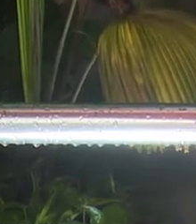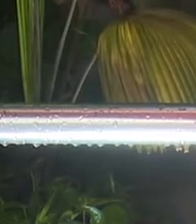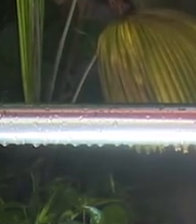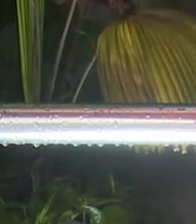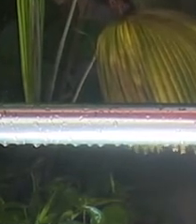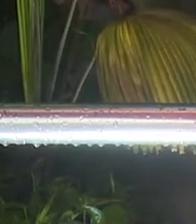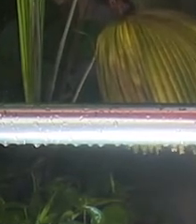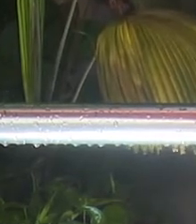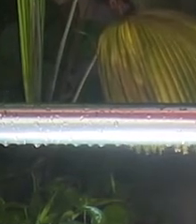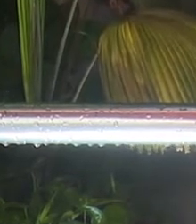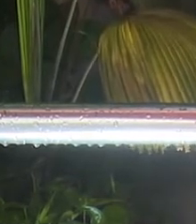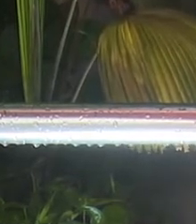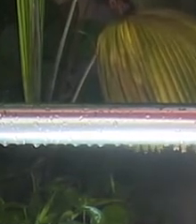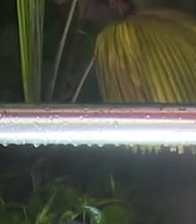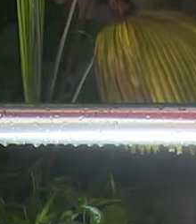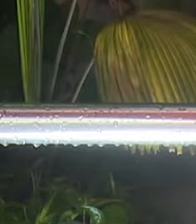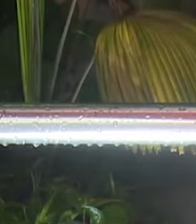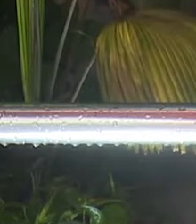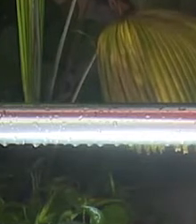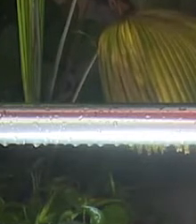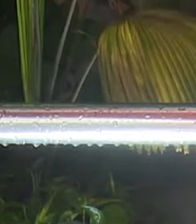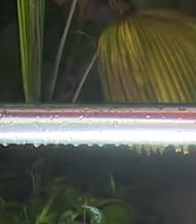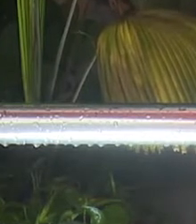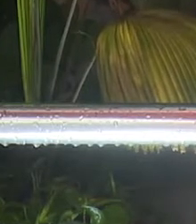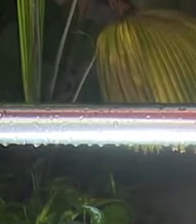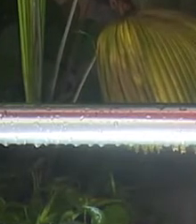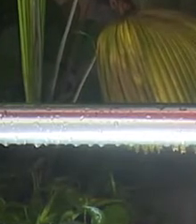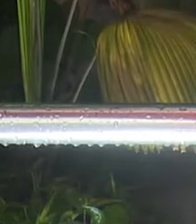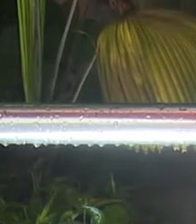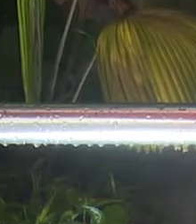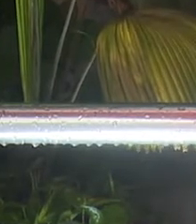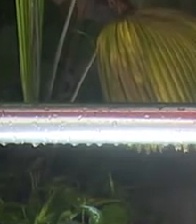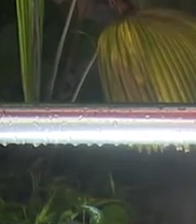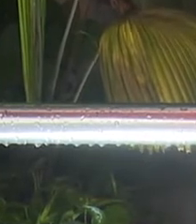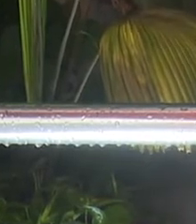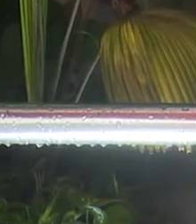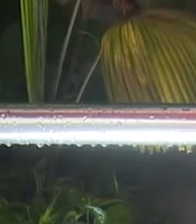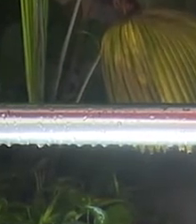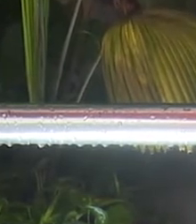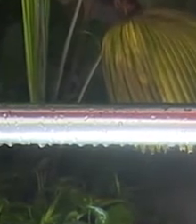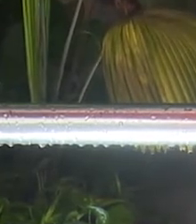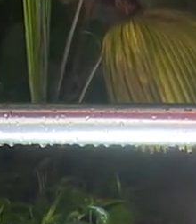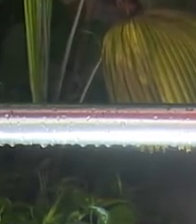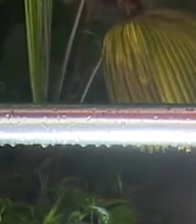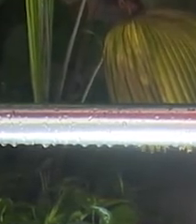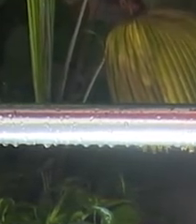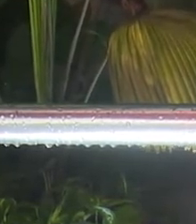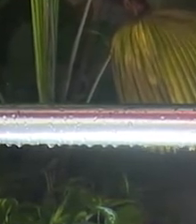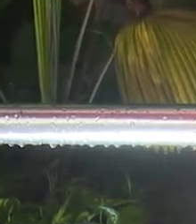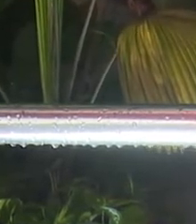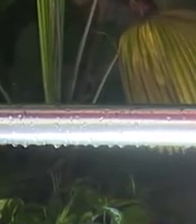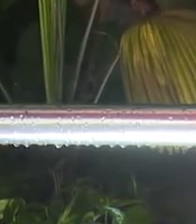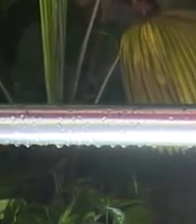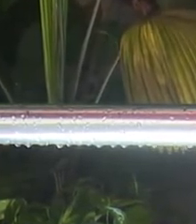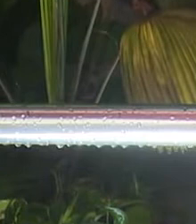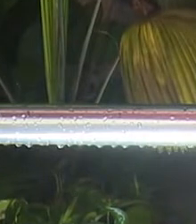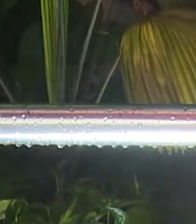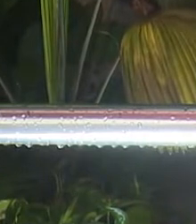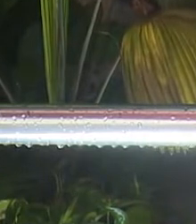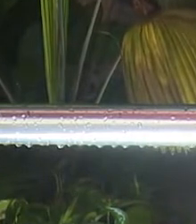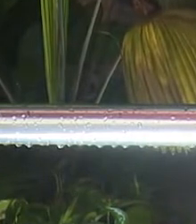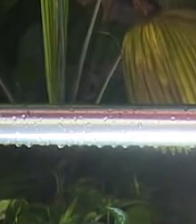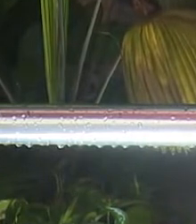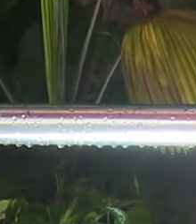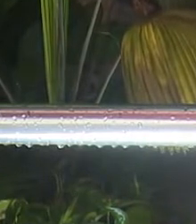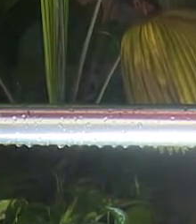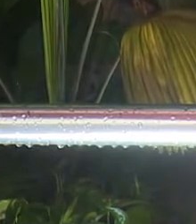podemos circular. Sin embargo, se mantiene la restricción solo para San José, dependiendo de ese último número de la placa.